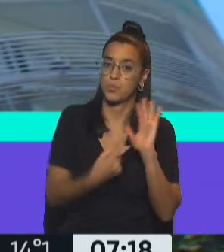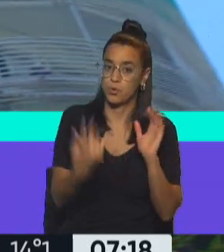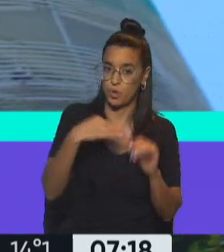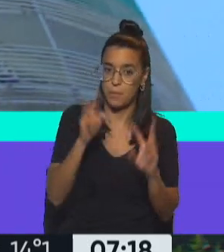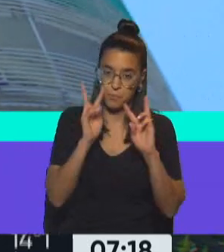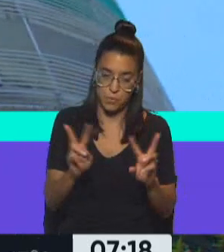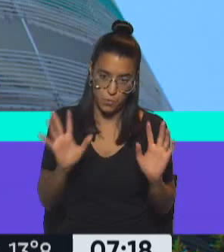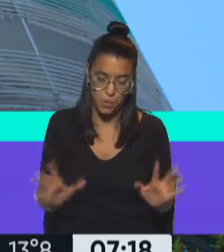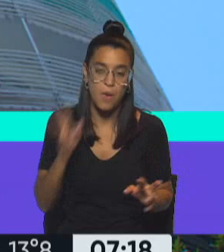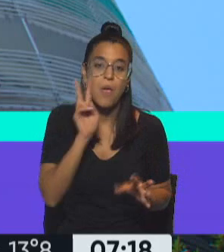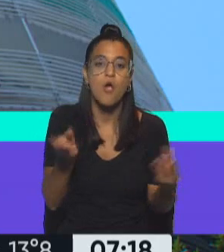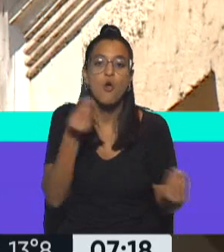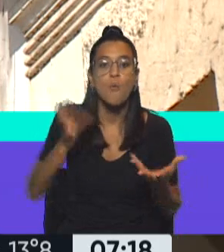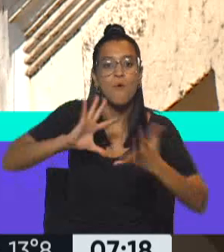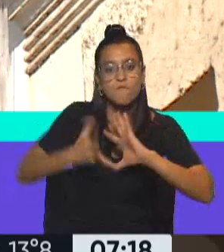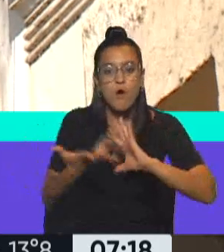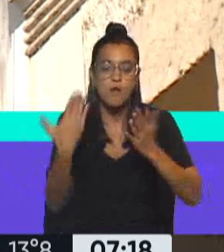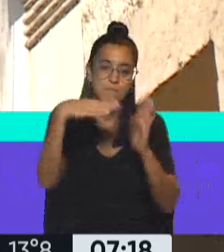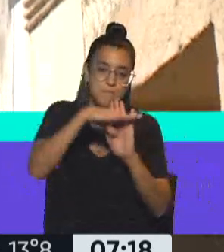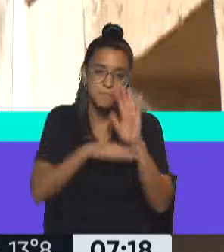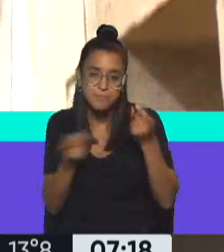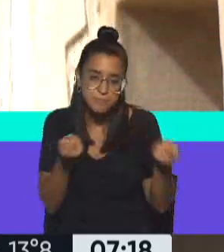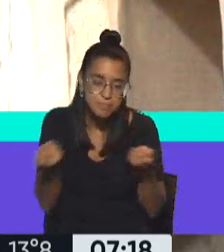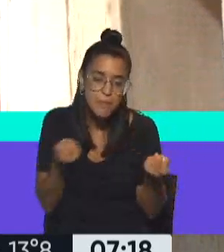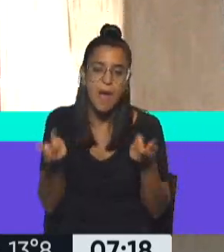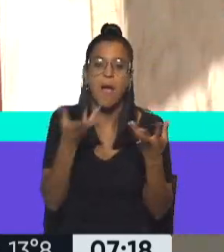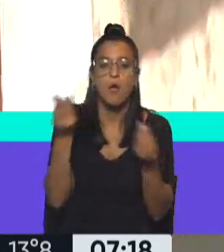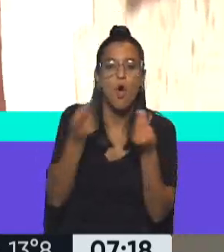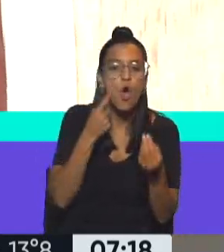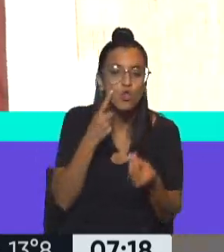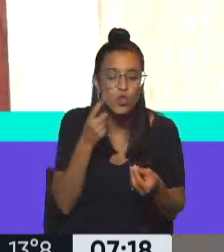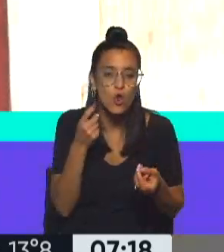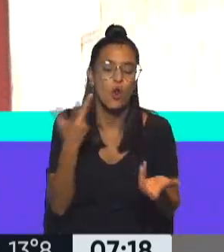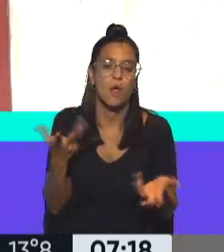considerar, ver de qué forma se puede regular, de qué forma se puede